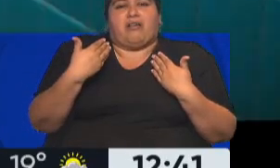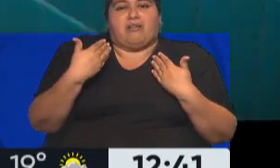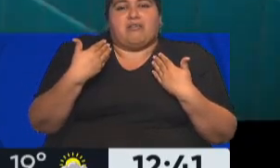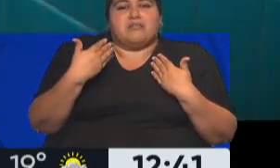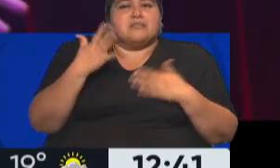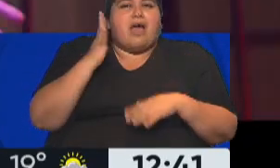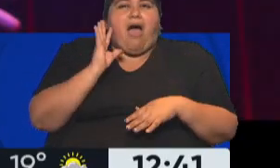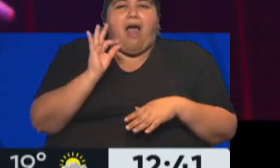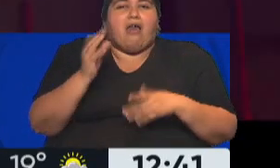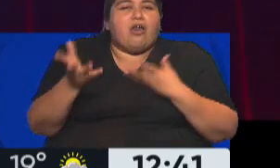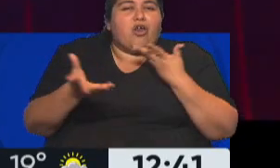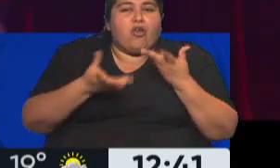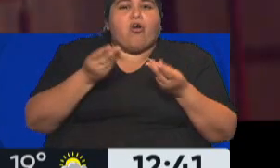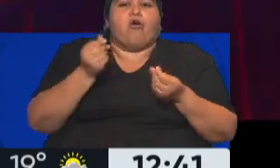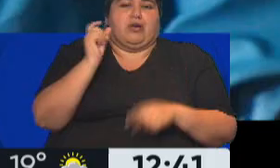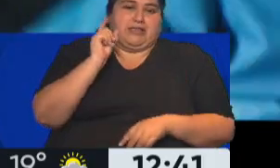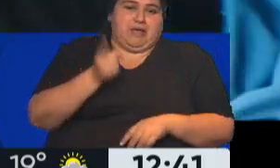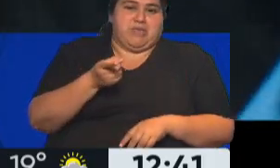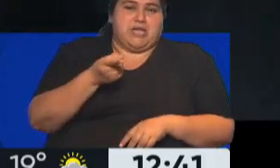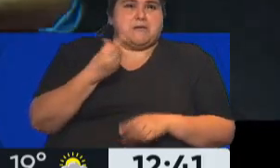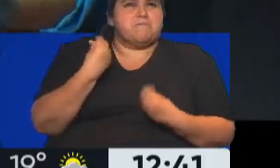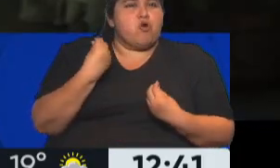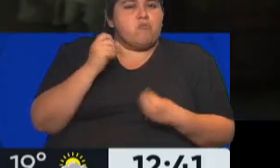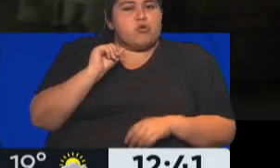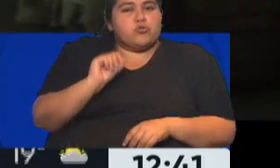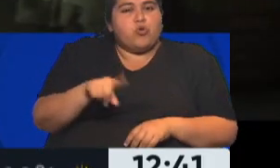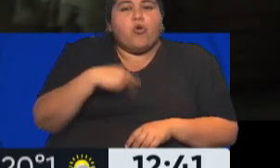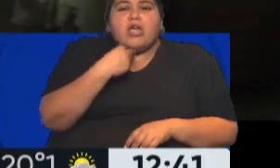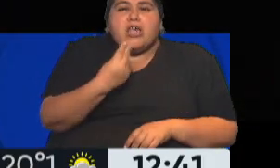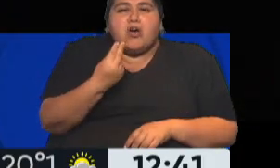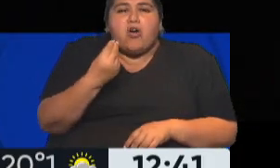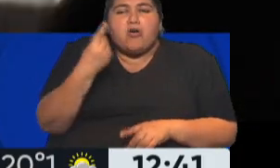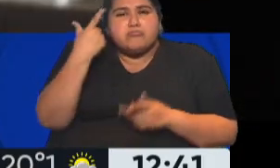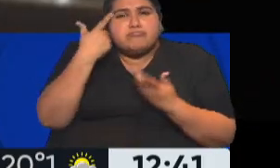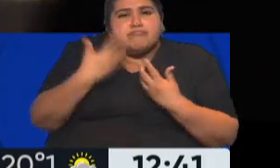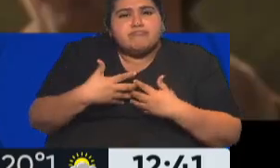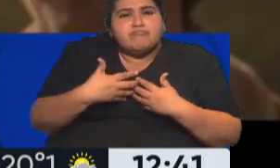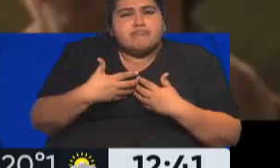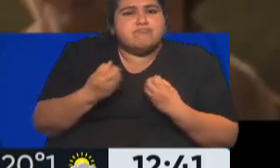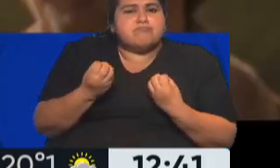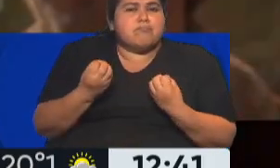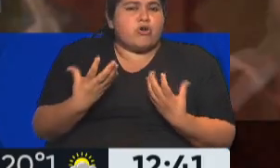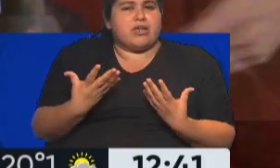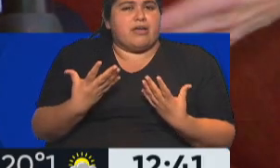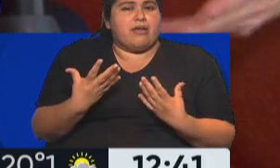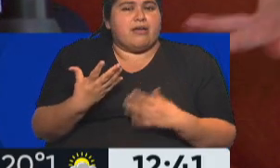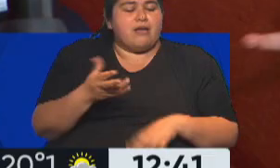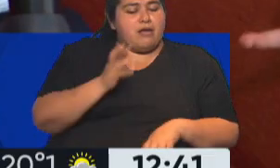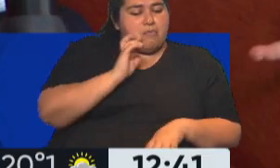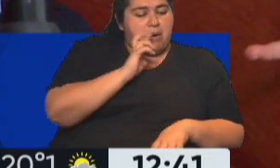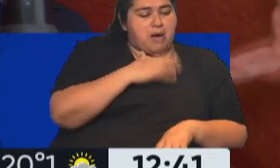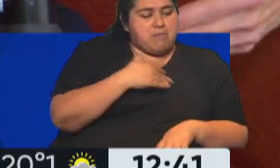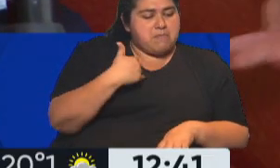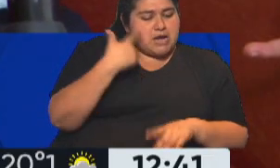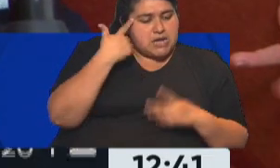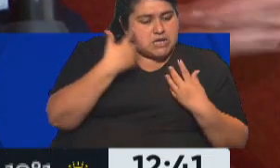de alguien que también se pregunta por sus hijos, ¿no? Por, como que los padres nos preguntamos